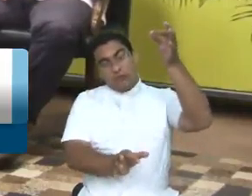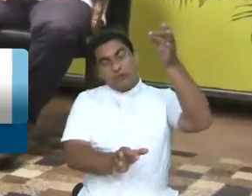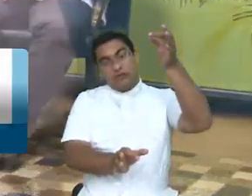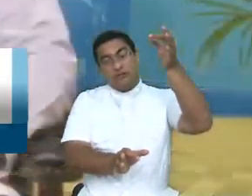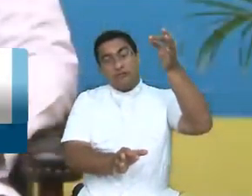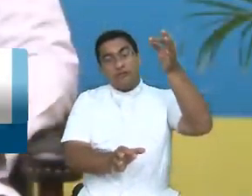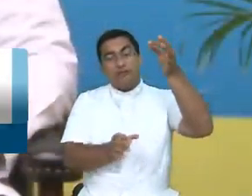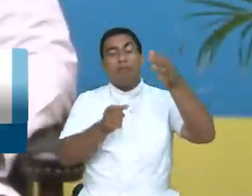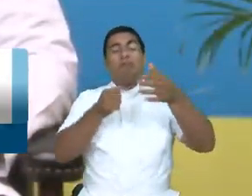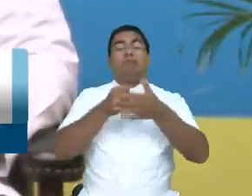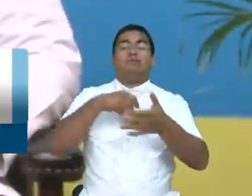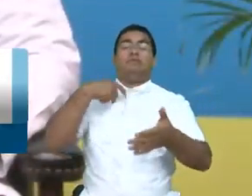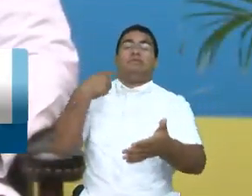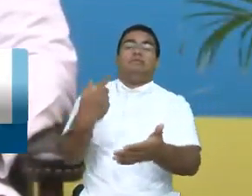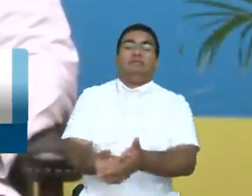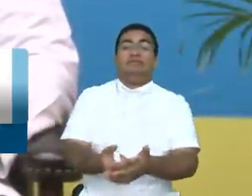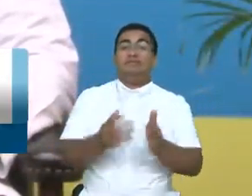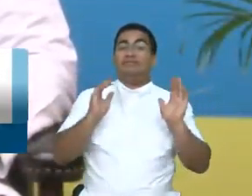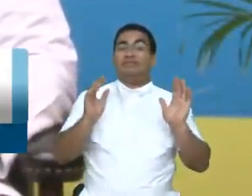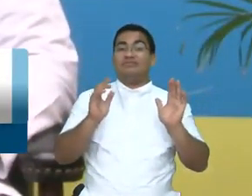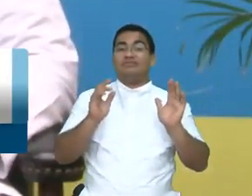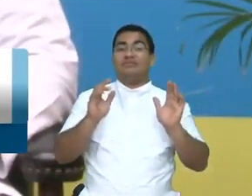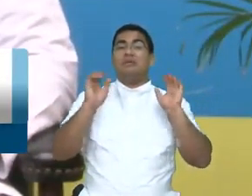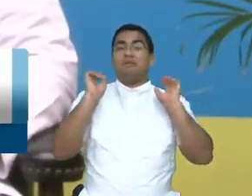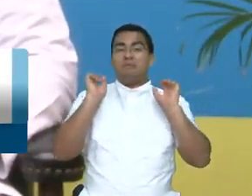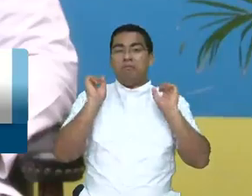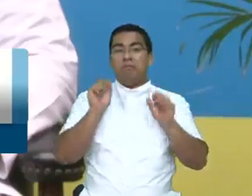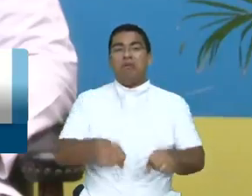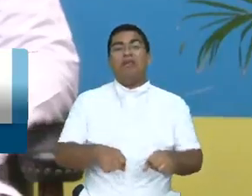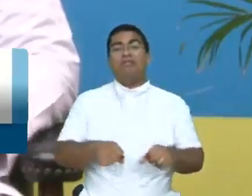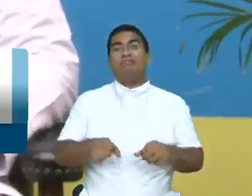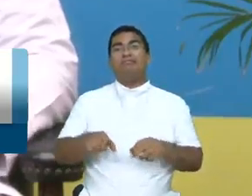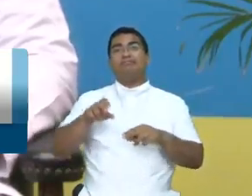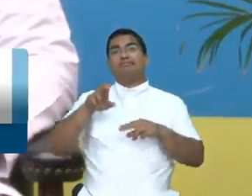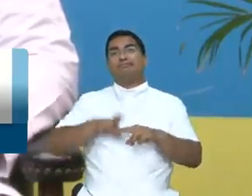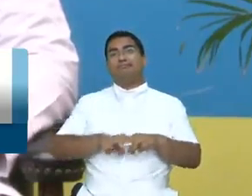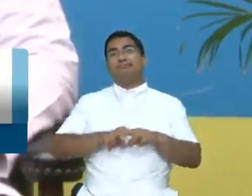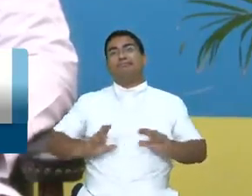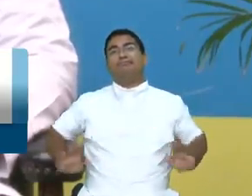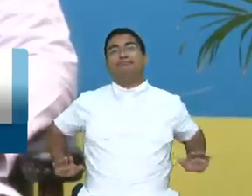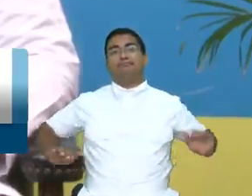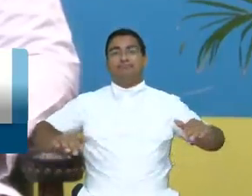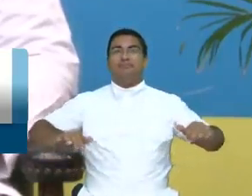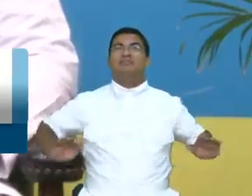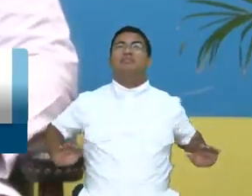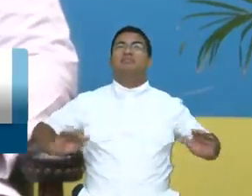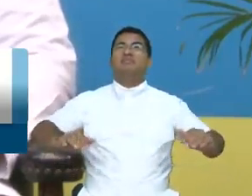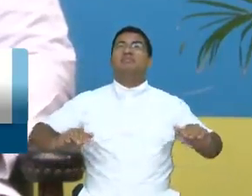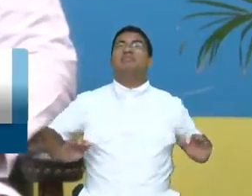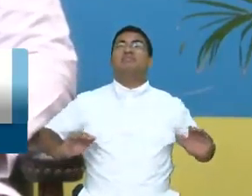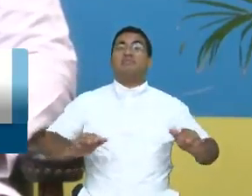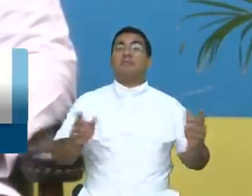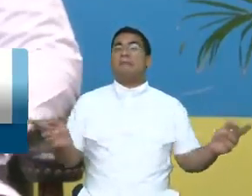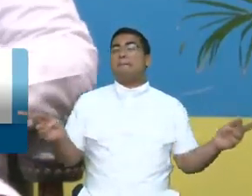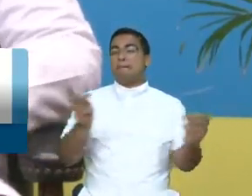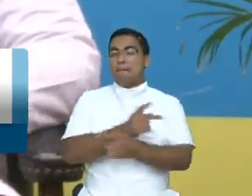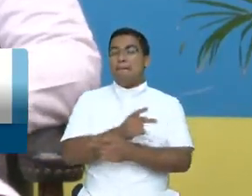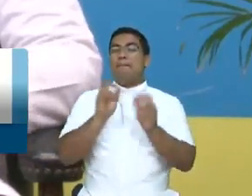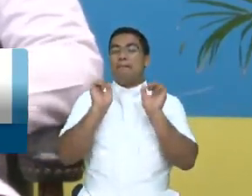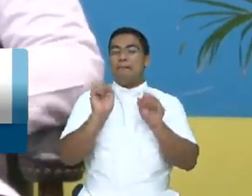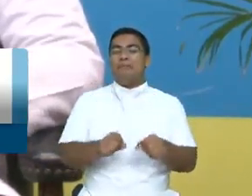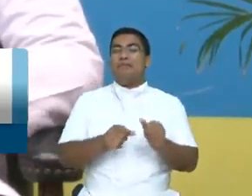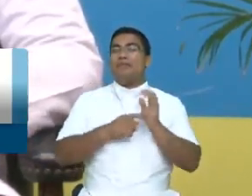por trauma, por tumor o infección, puede dejar a un paciente paralítico, paralítico o con secuelas severas. La